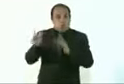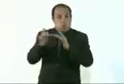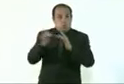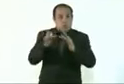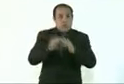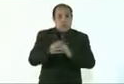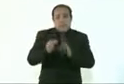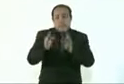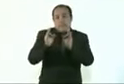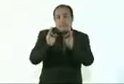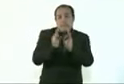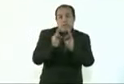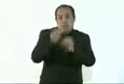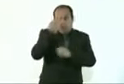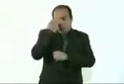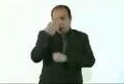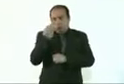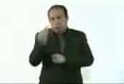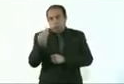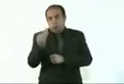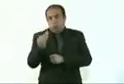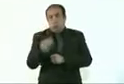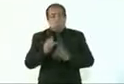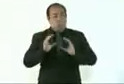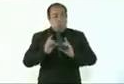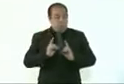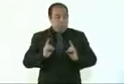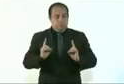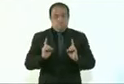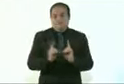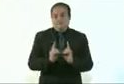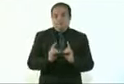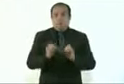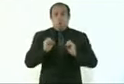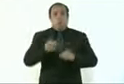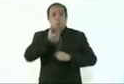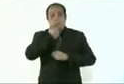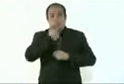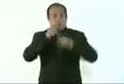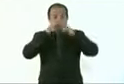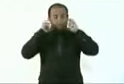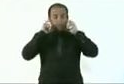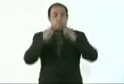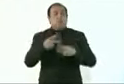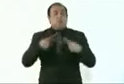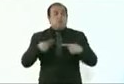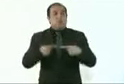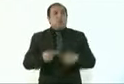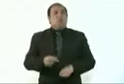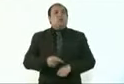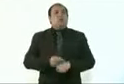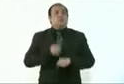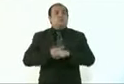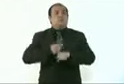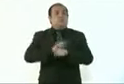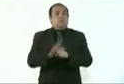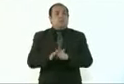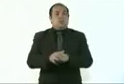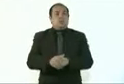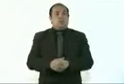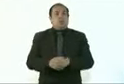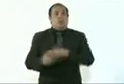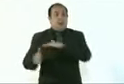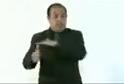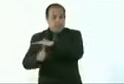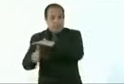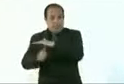por largo tiempo, sin las medidas de sana distancia y uso de cubrebocas, con una persona que tiene COVID, de preferencia